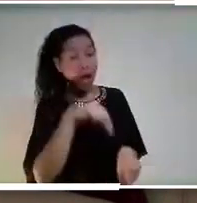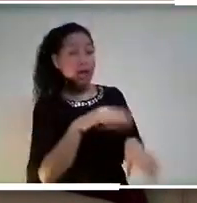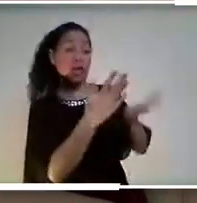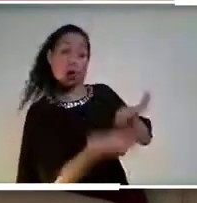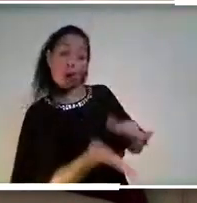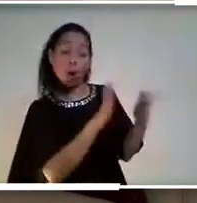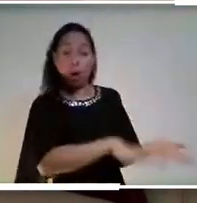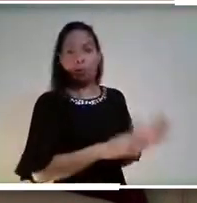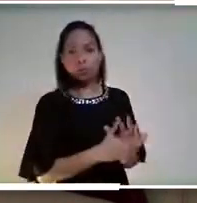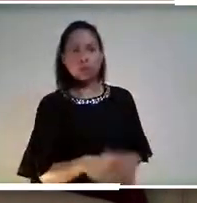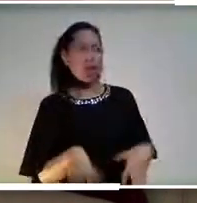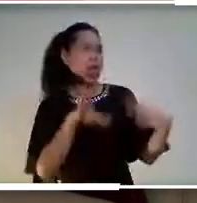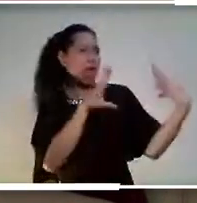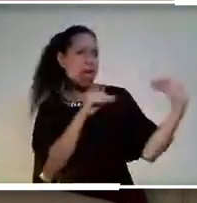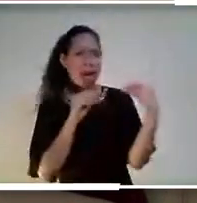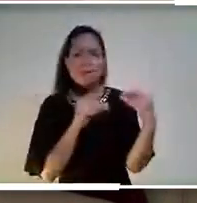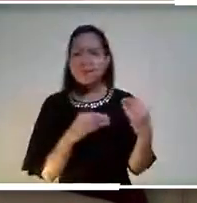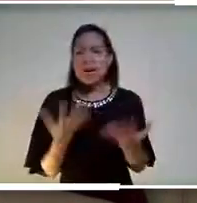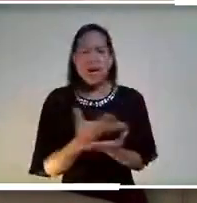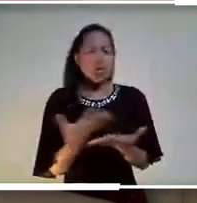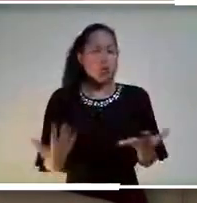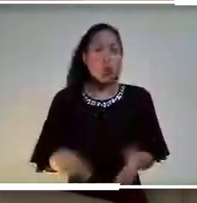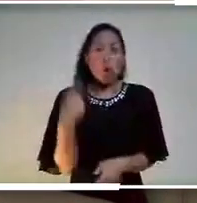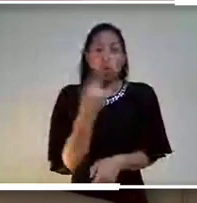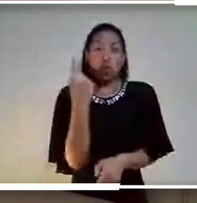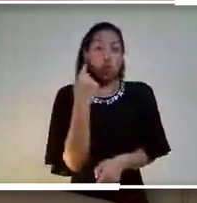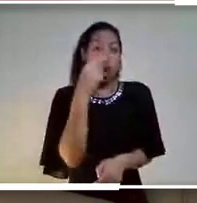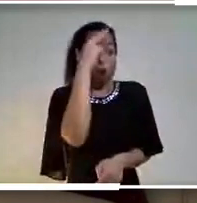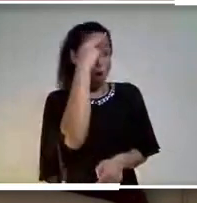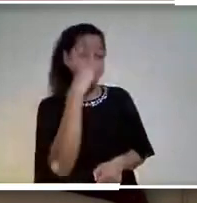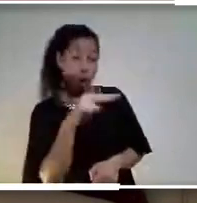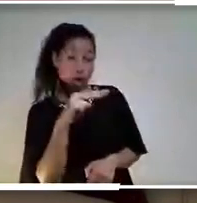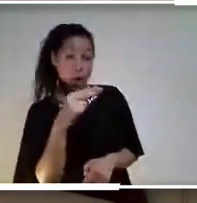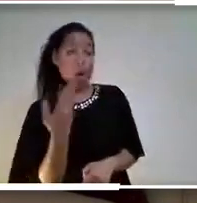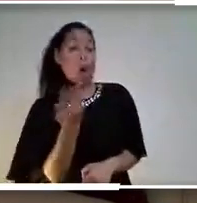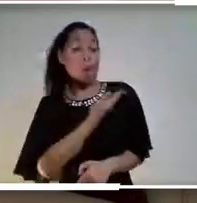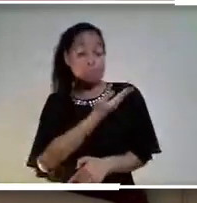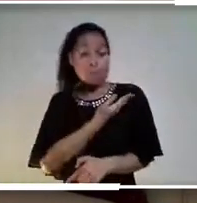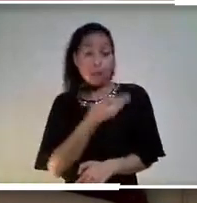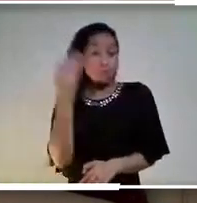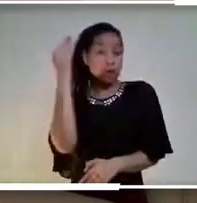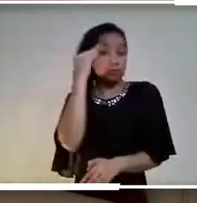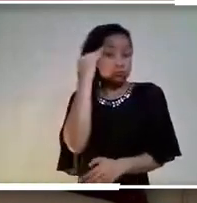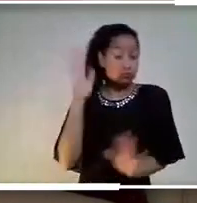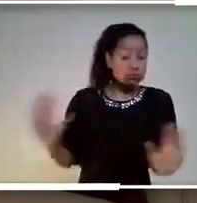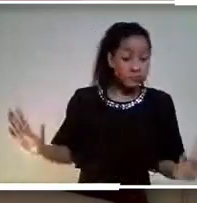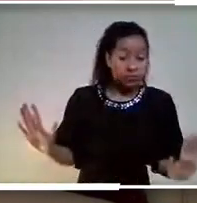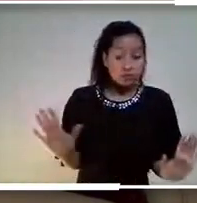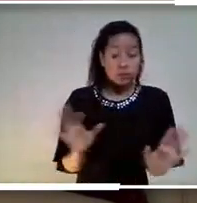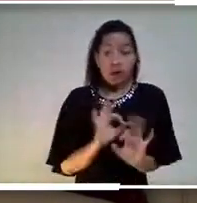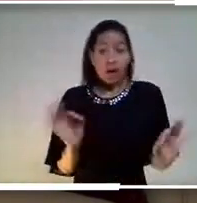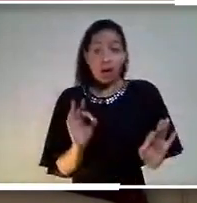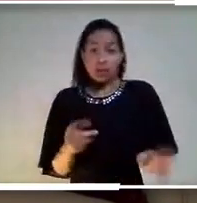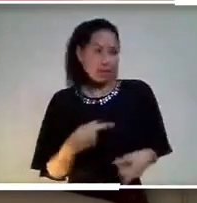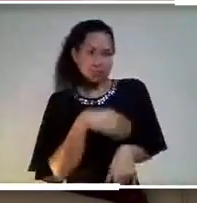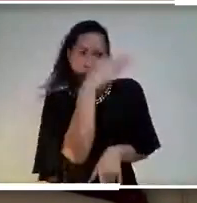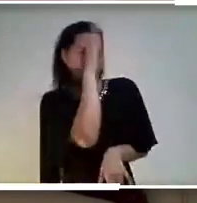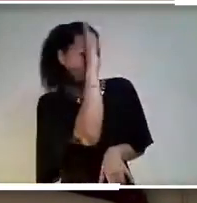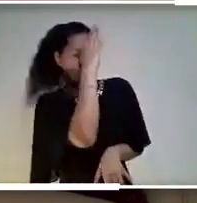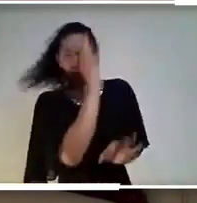ellos dos sabían lo cual no le dejaba dudas de que era realmente su hijo y no era otra persona